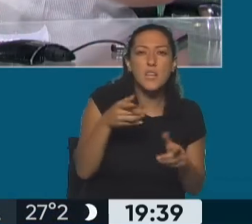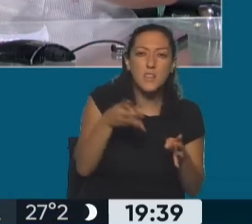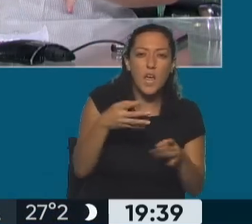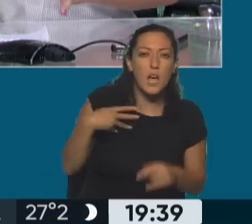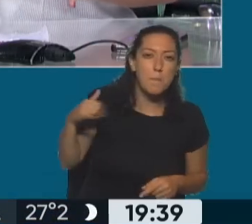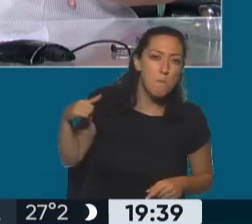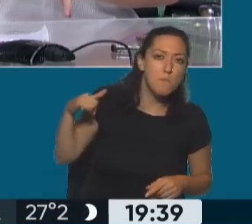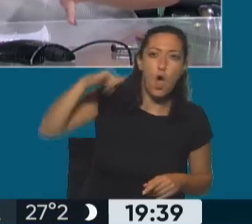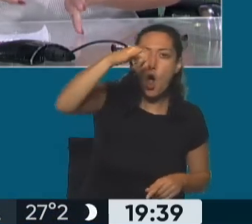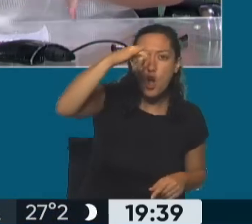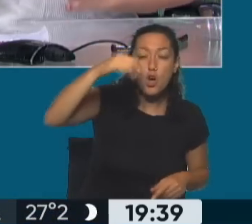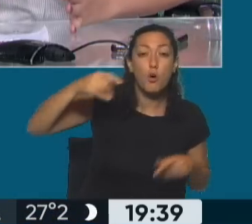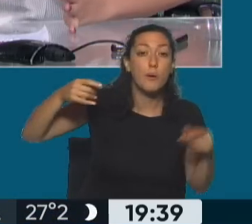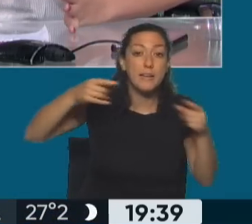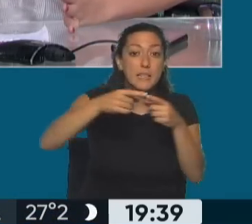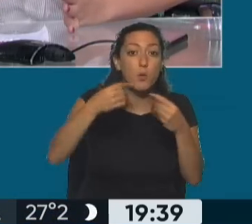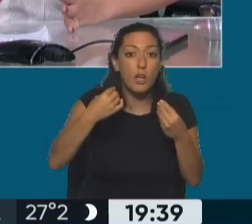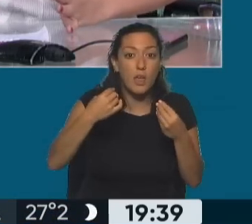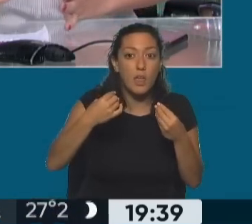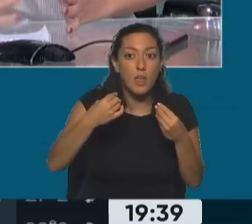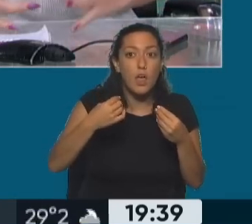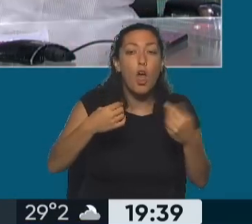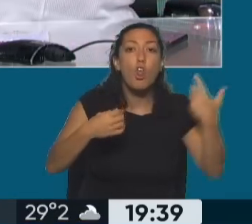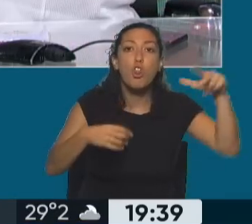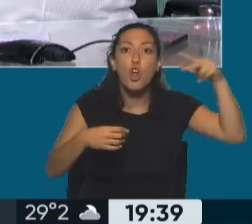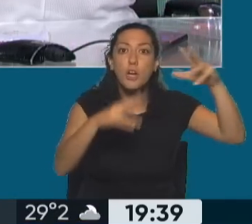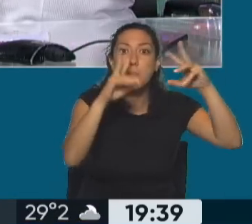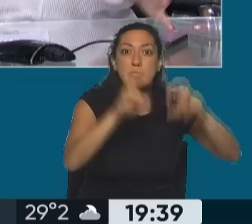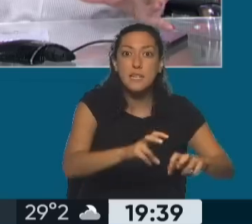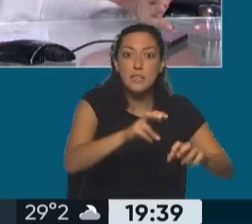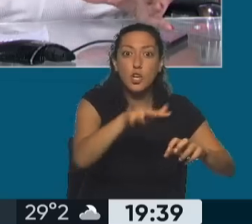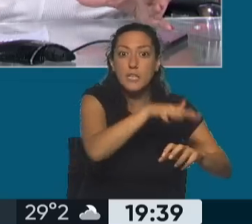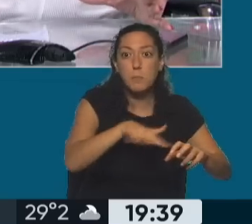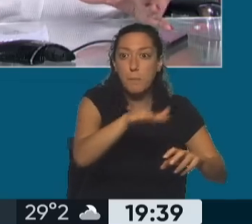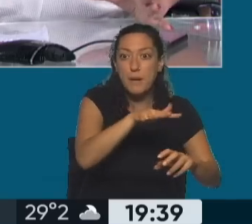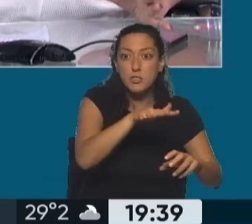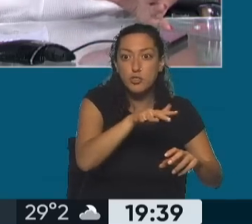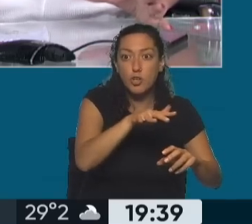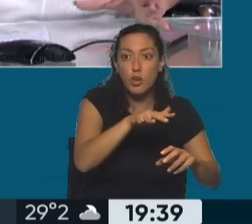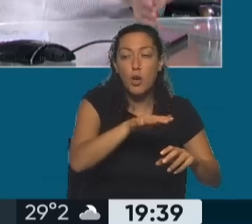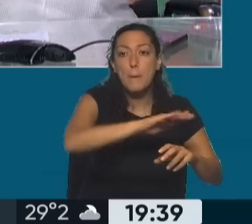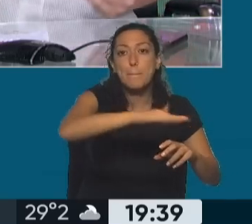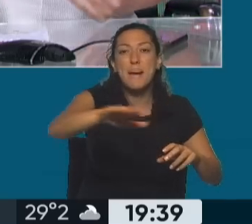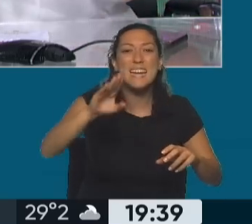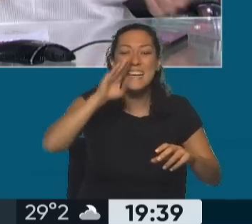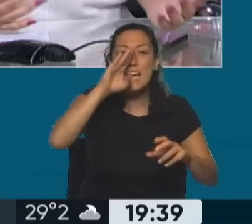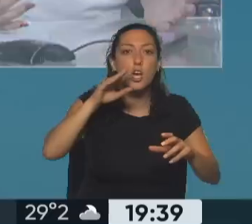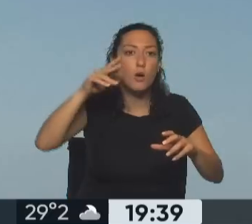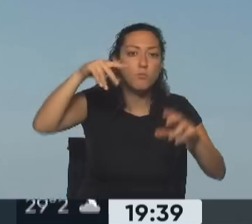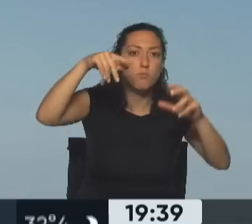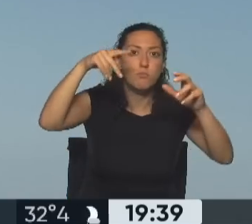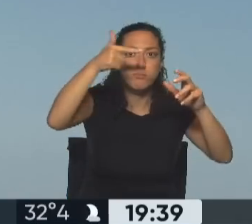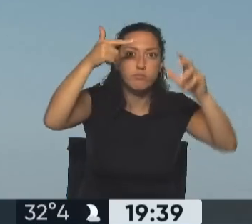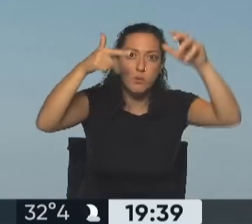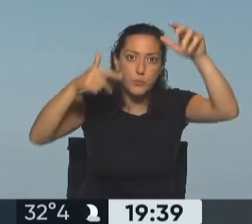lo que hizo fue interceptar la hélice de un dron de investigación en el espacio aéreo sobre el Mar Negro y que